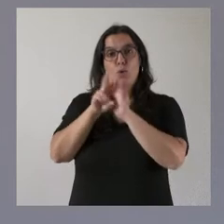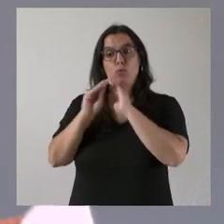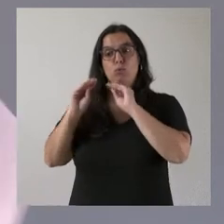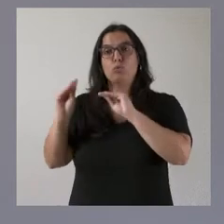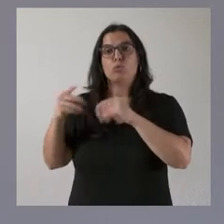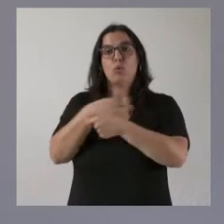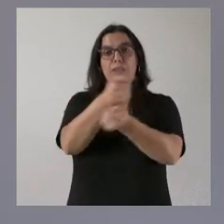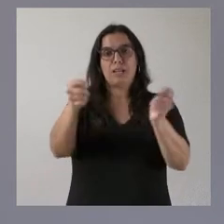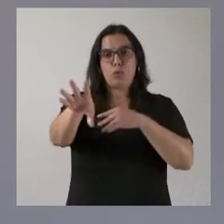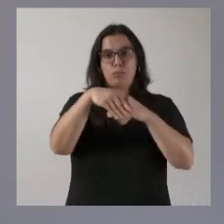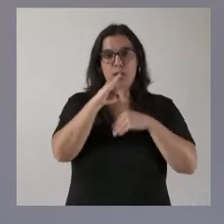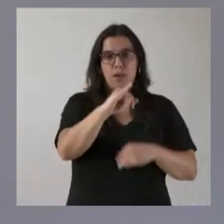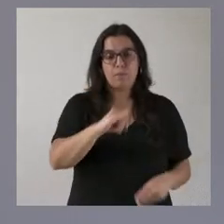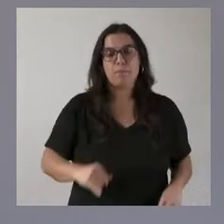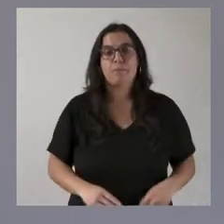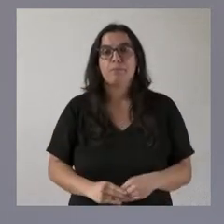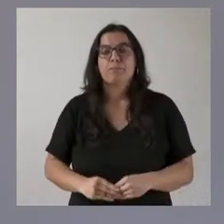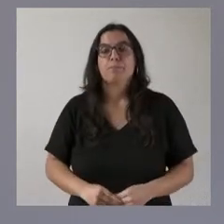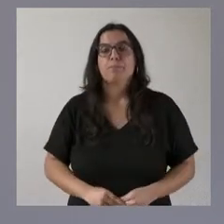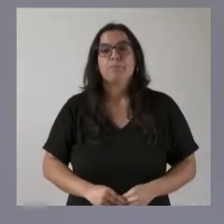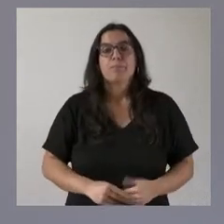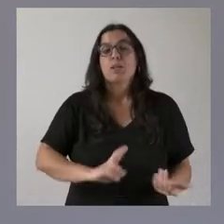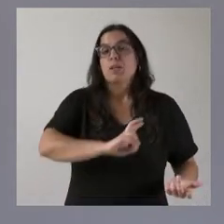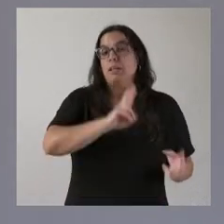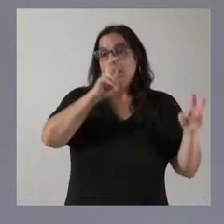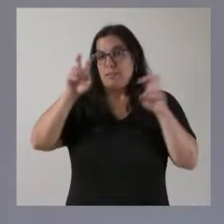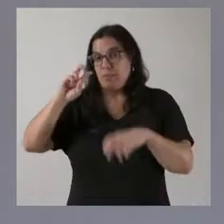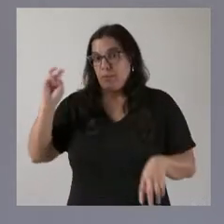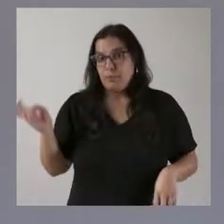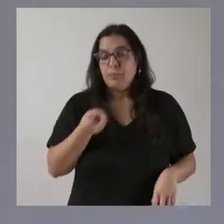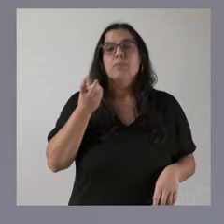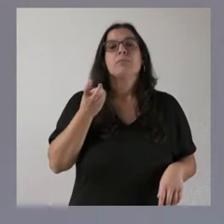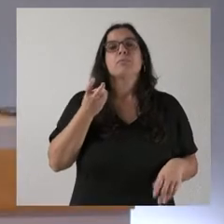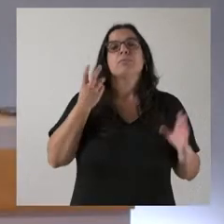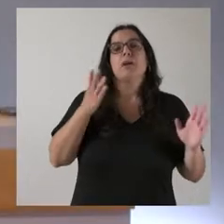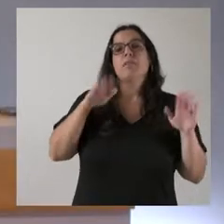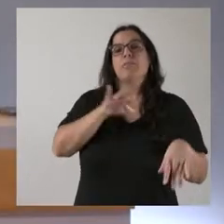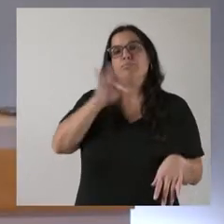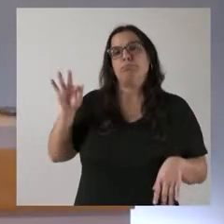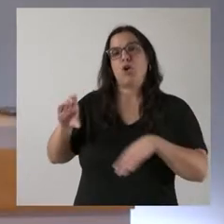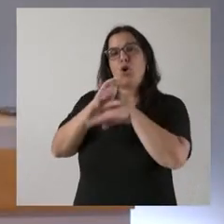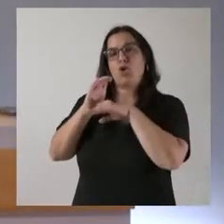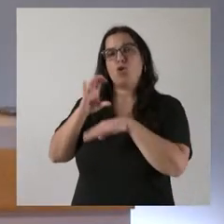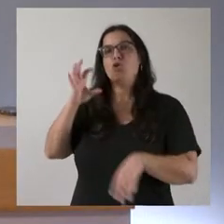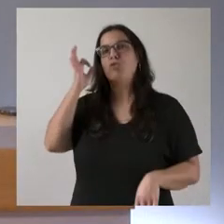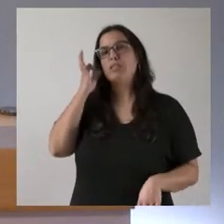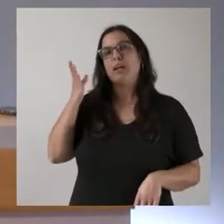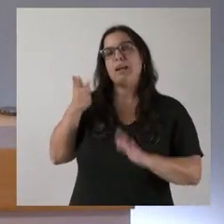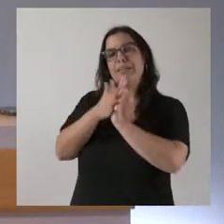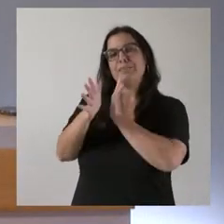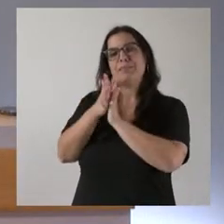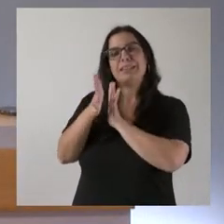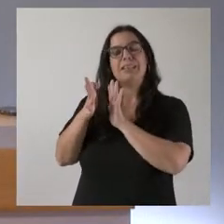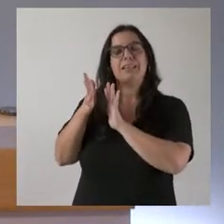entregada y antes de un balance final de otros temas que hemos tratado pues te doy la palabra a la consejera para que nos hable